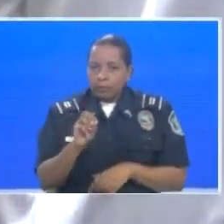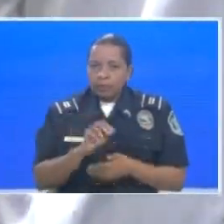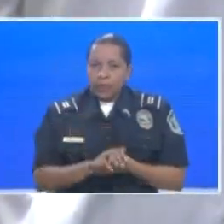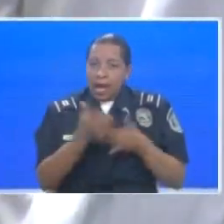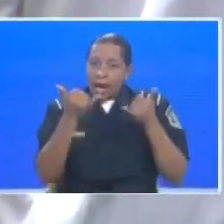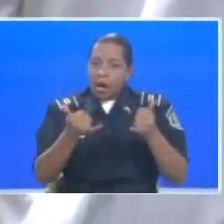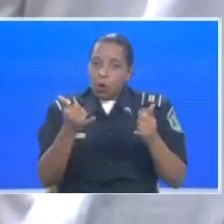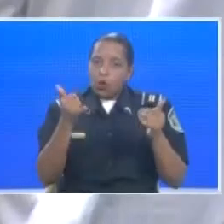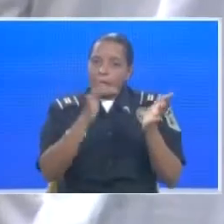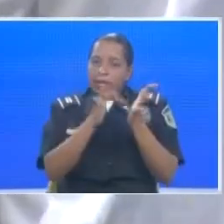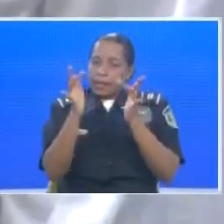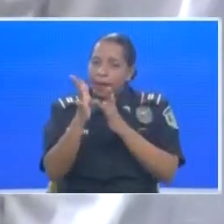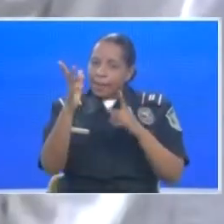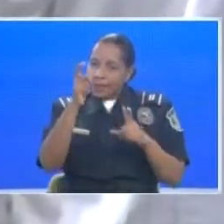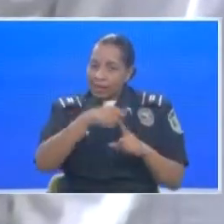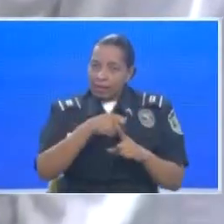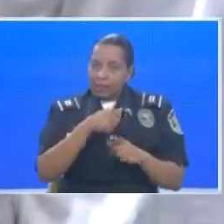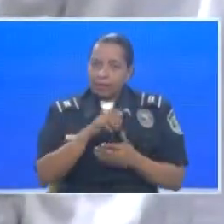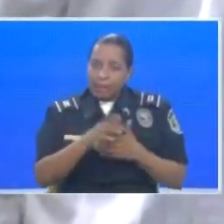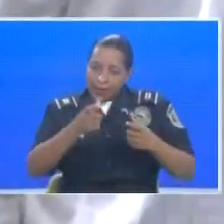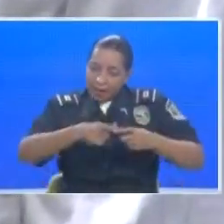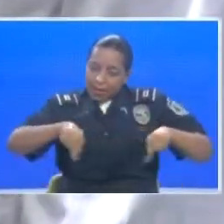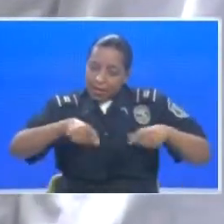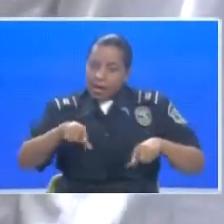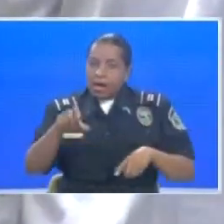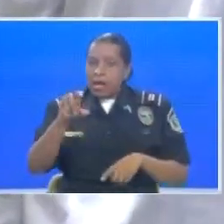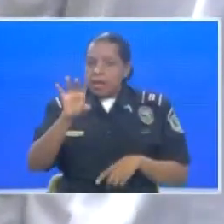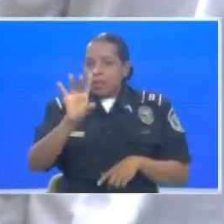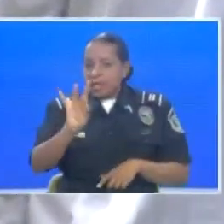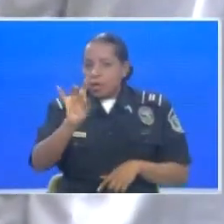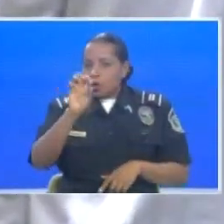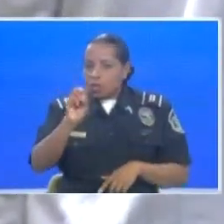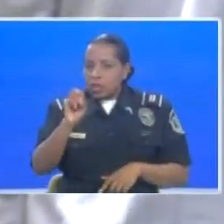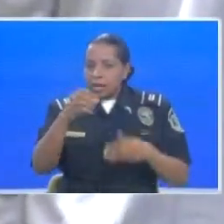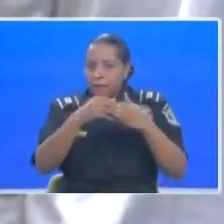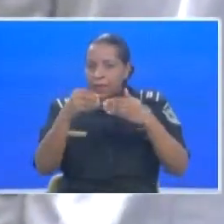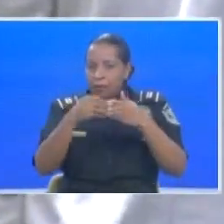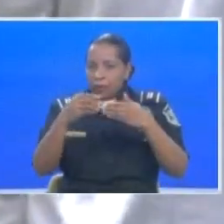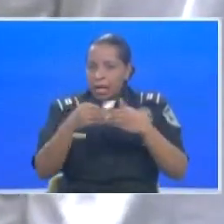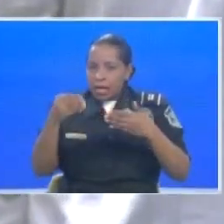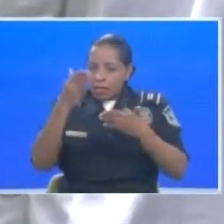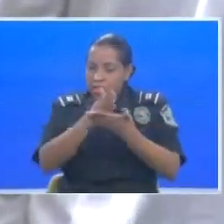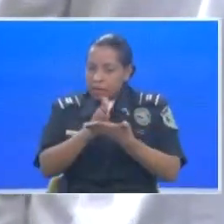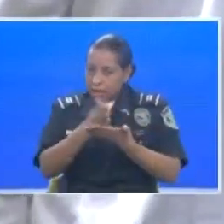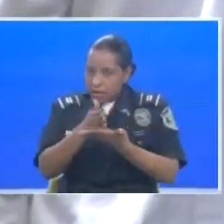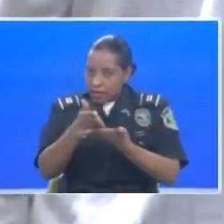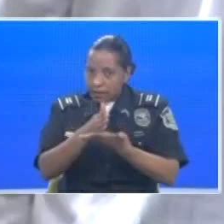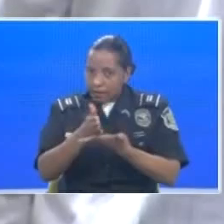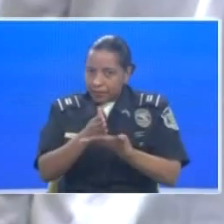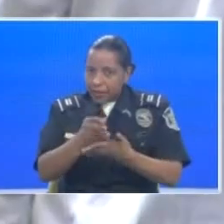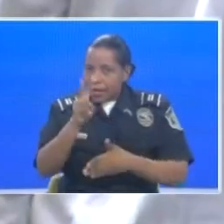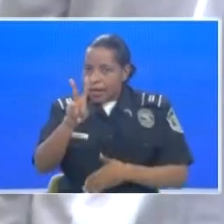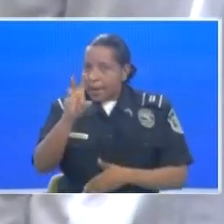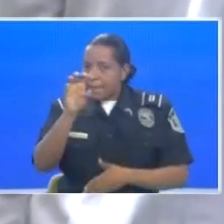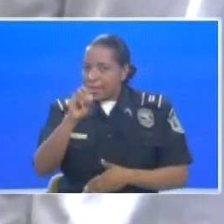Ahora en abril que se comienza a entregar van a ser libretas de 80 balboas divididas en